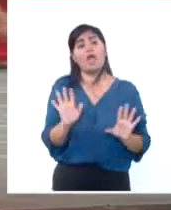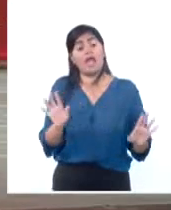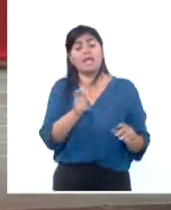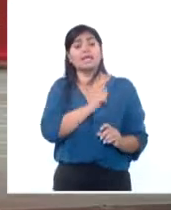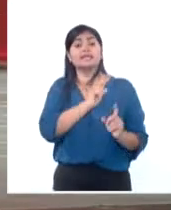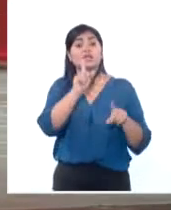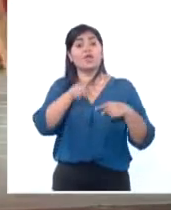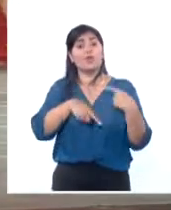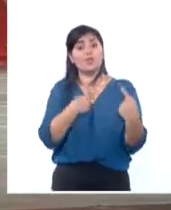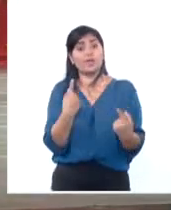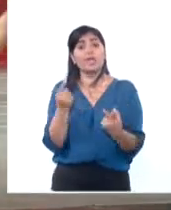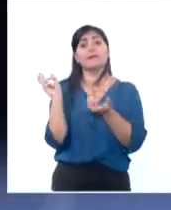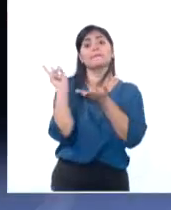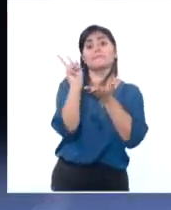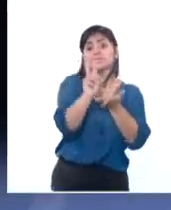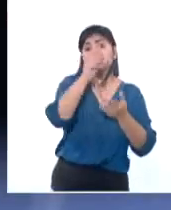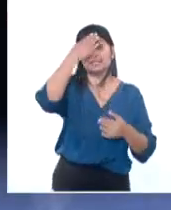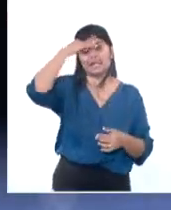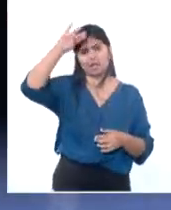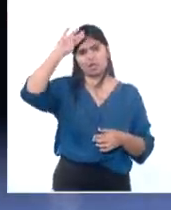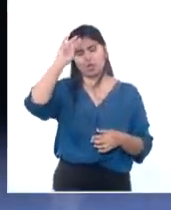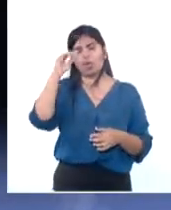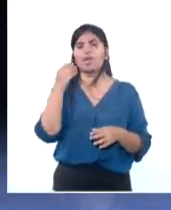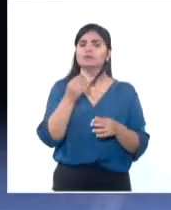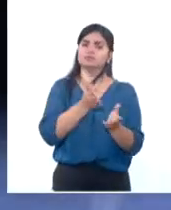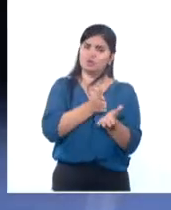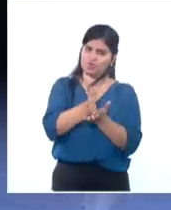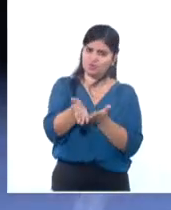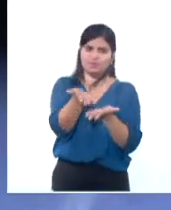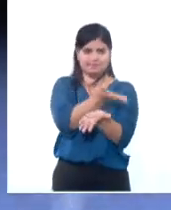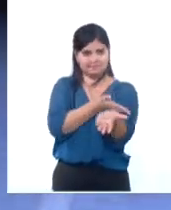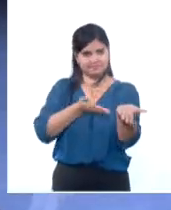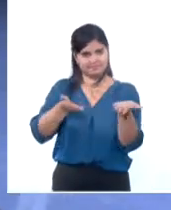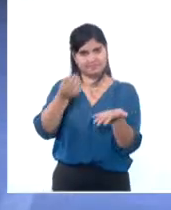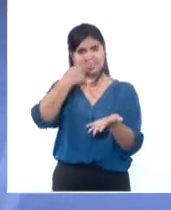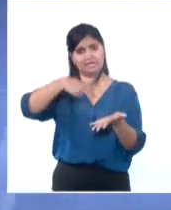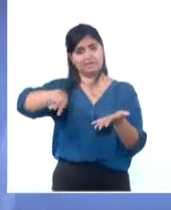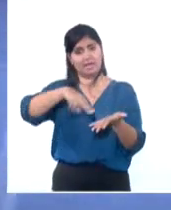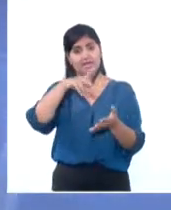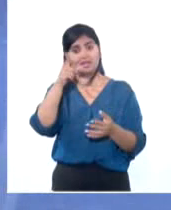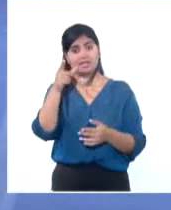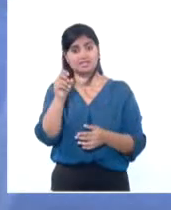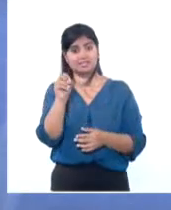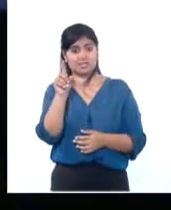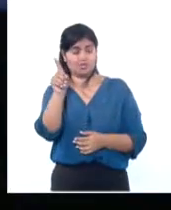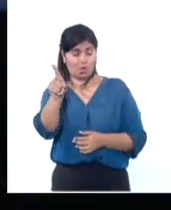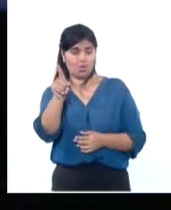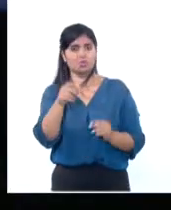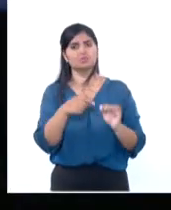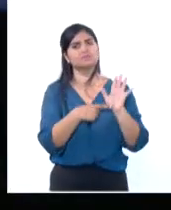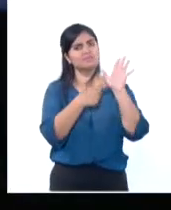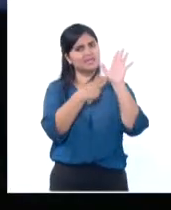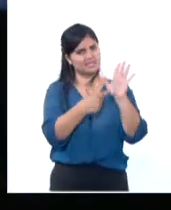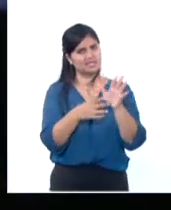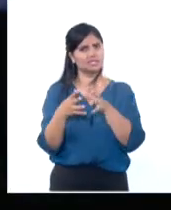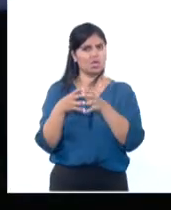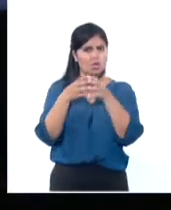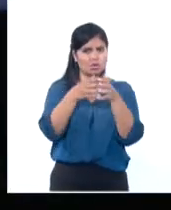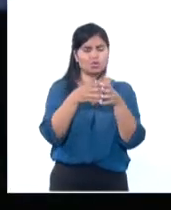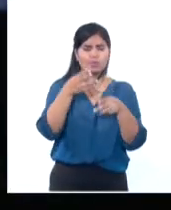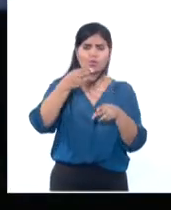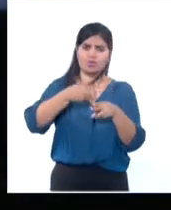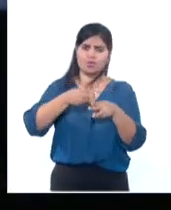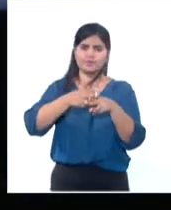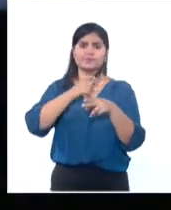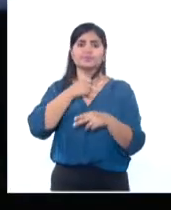ballet completo de 30 minutos. Ballet 101 matizó con cierto humorismo el repertorio. La coreografía de Eric